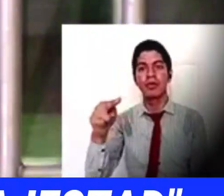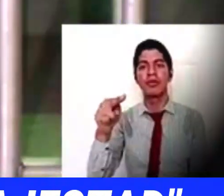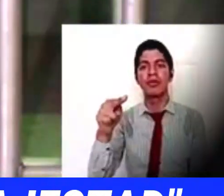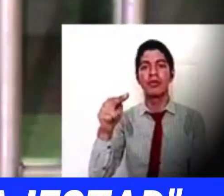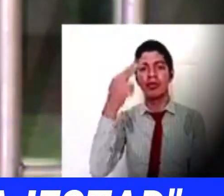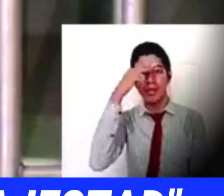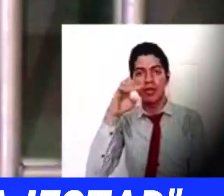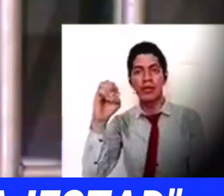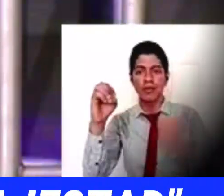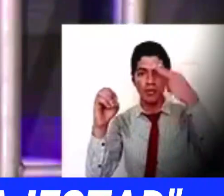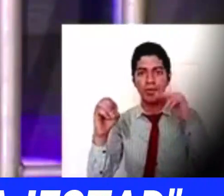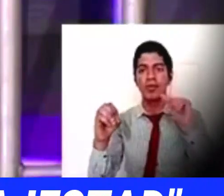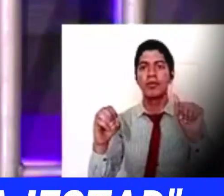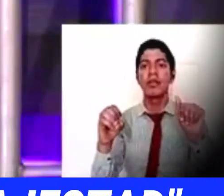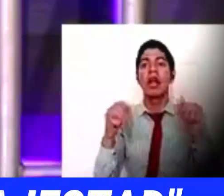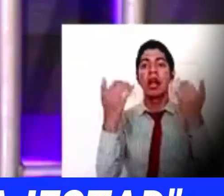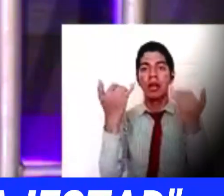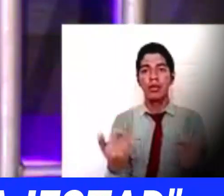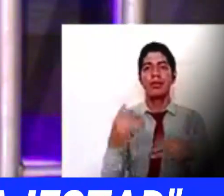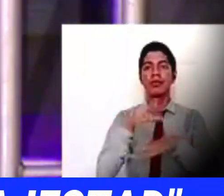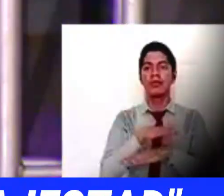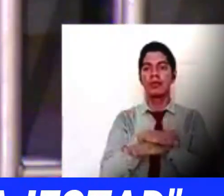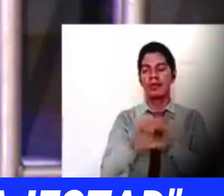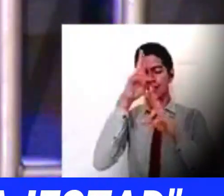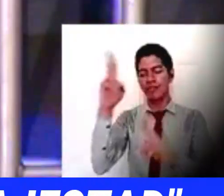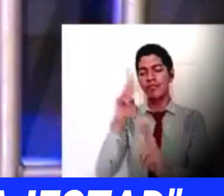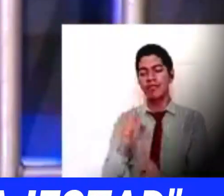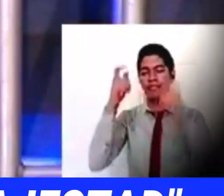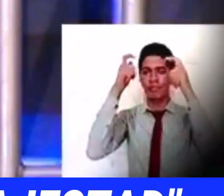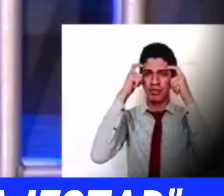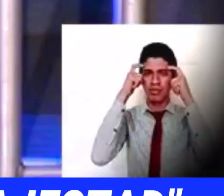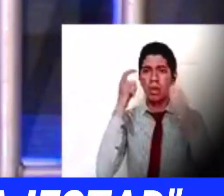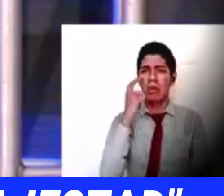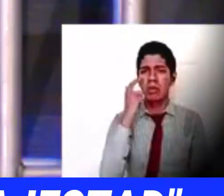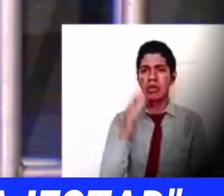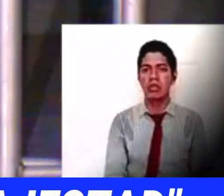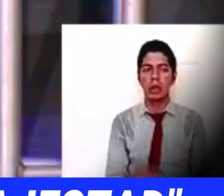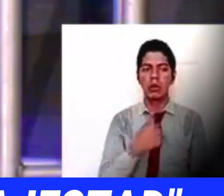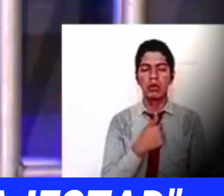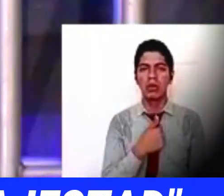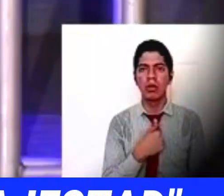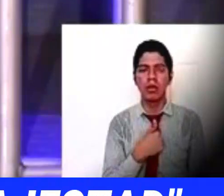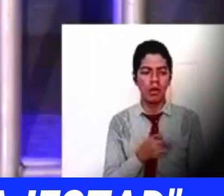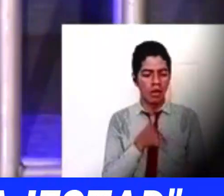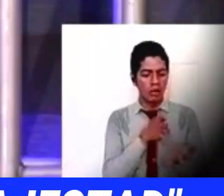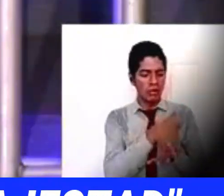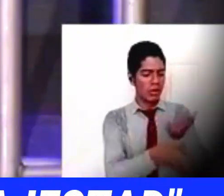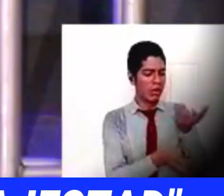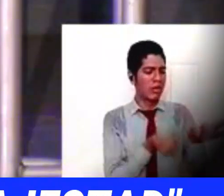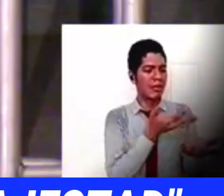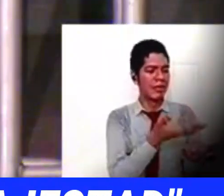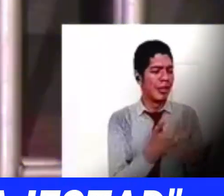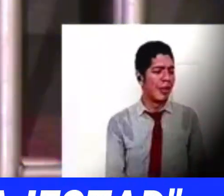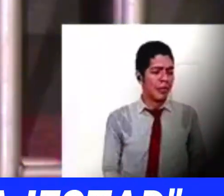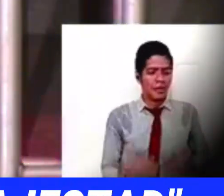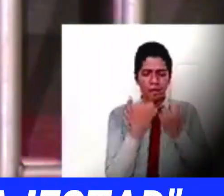corona esta tarde. Escúchame bien. Tú no tienes por qué tenerle miedo al infierno, a las tinieblas. Tú no tienes por qué tenerle miedo